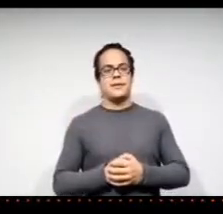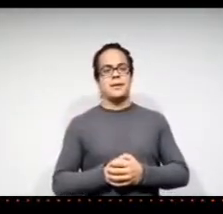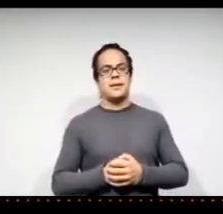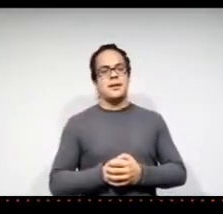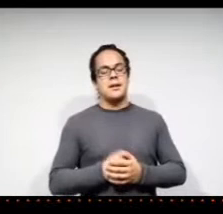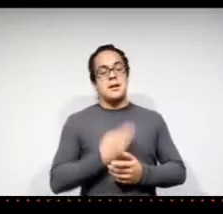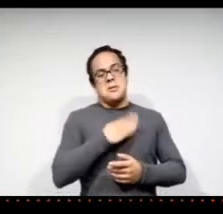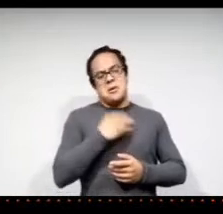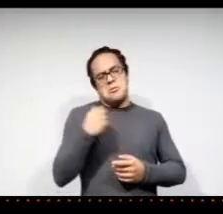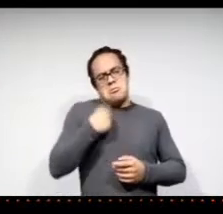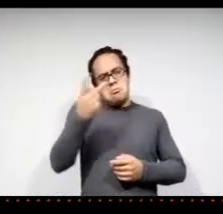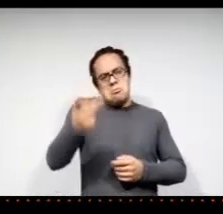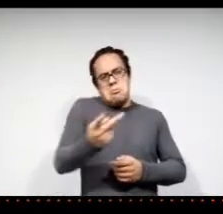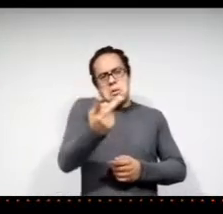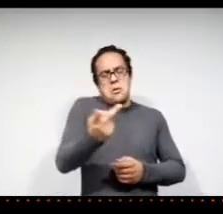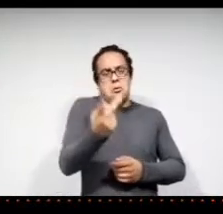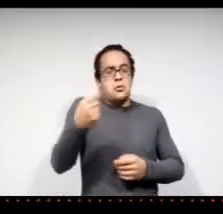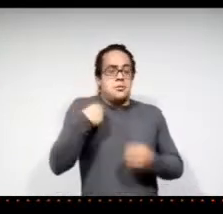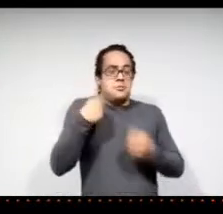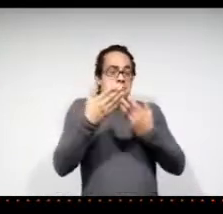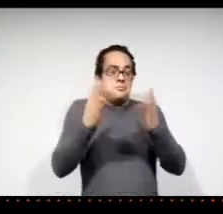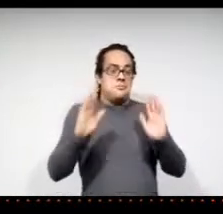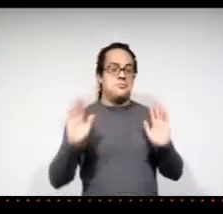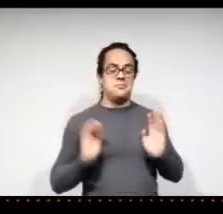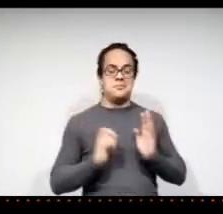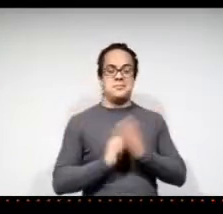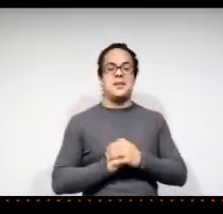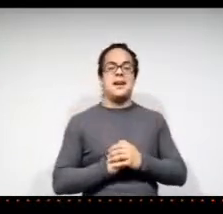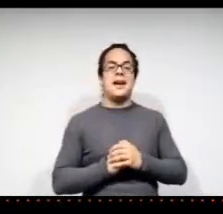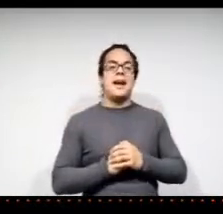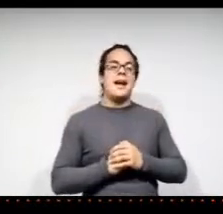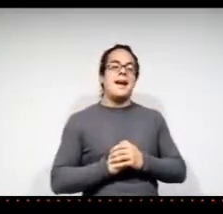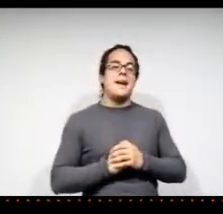realidad no es mi pregunta, sino estoy retomando lo que